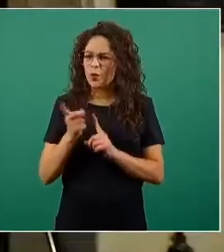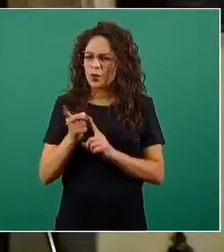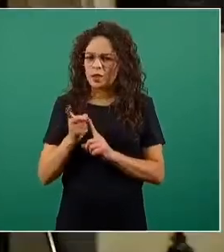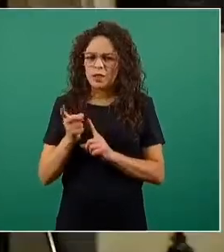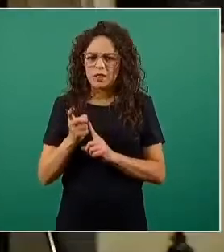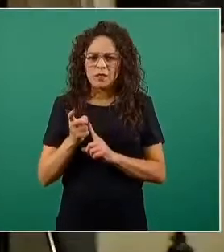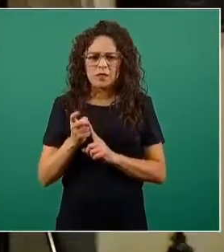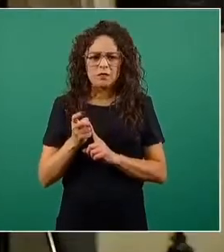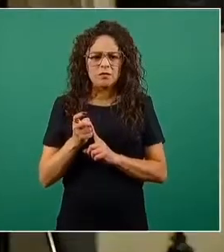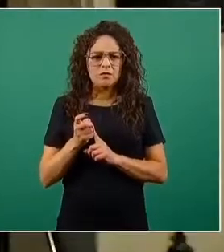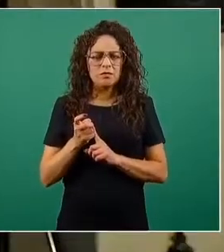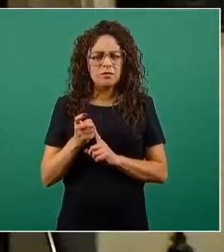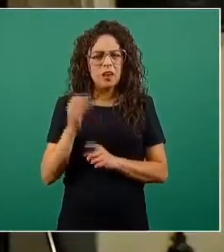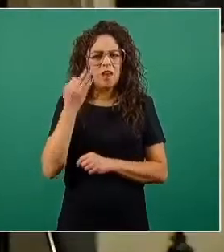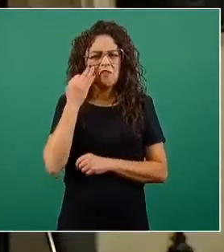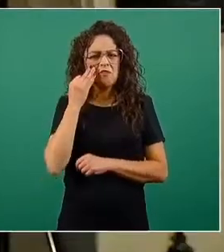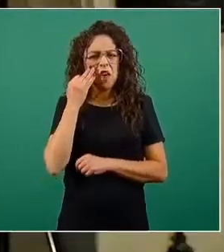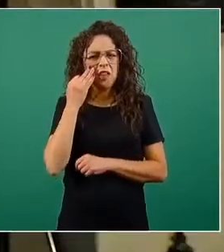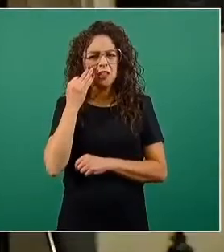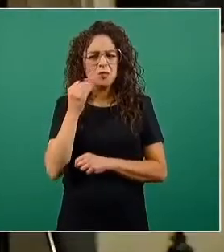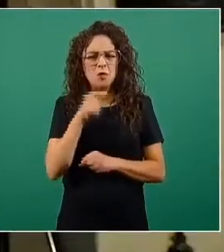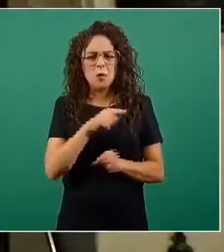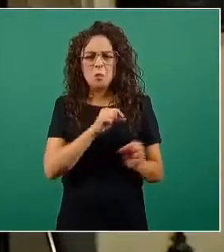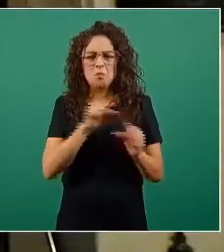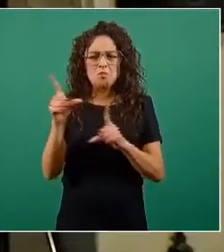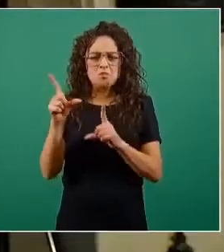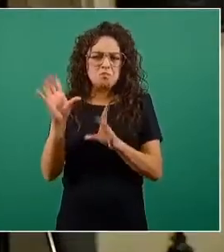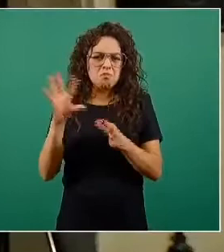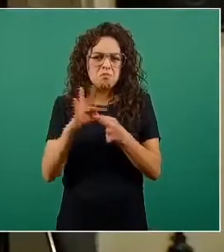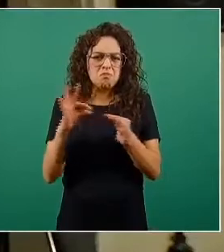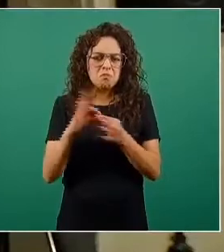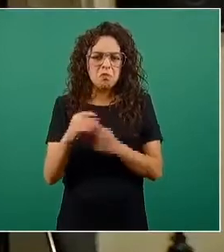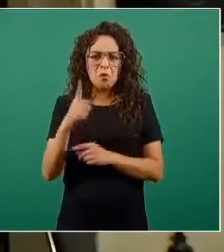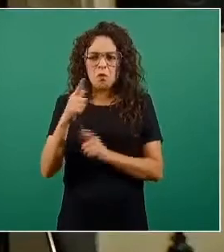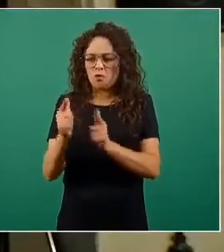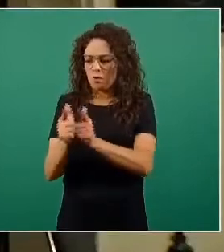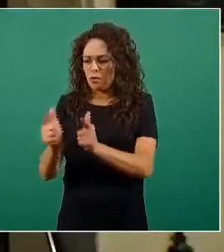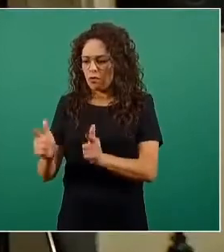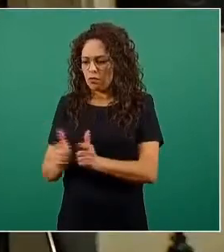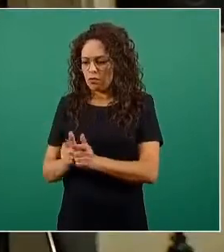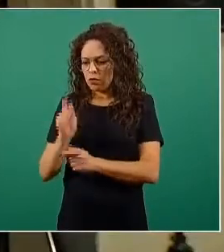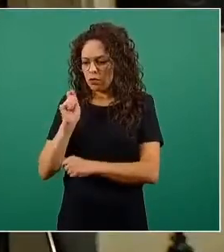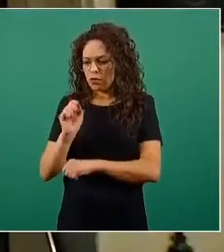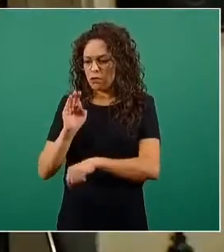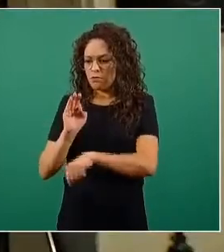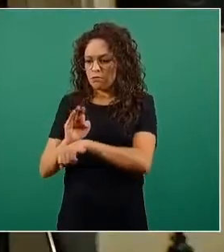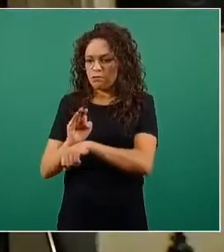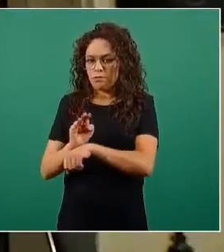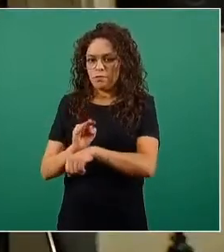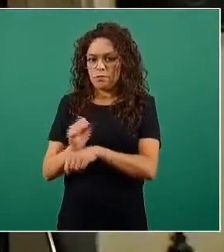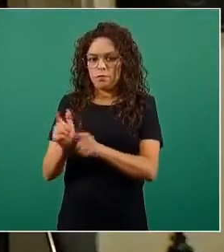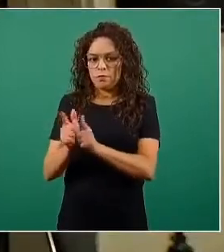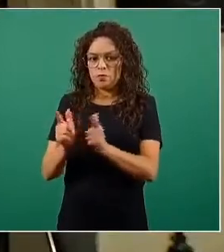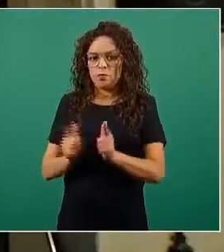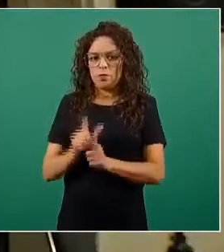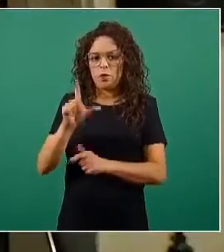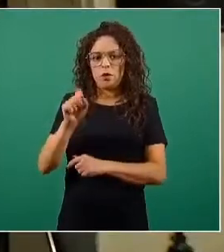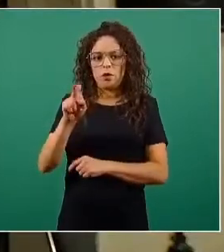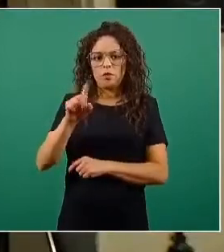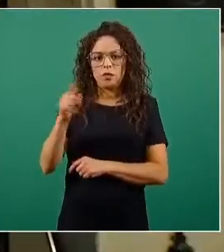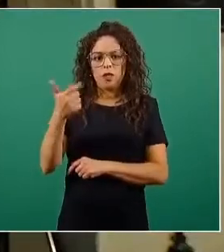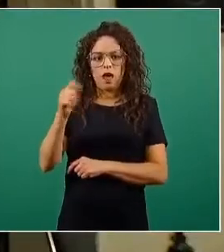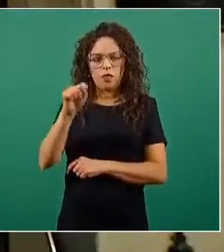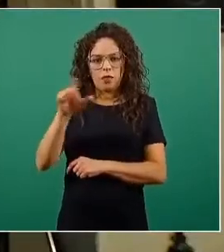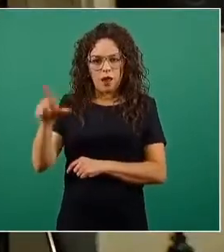en una publicación de Facebook de un grupo en apoyo al doctor Hugo López-Gatell, estos que salen en